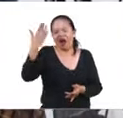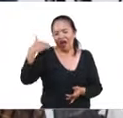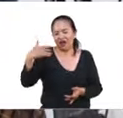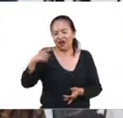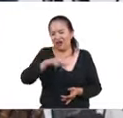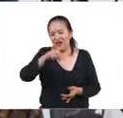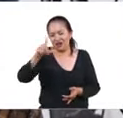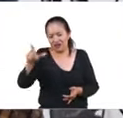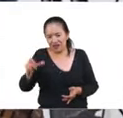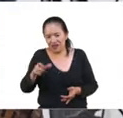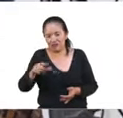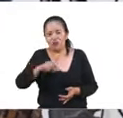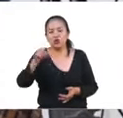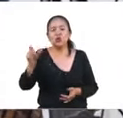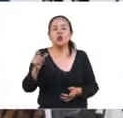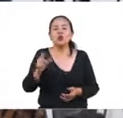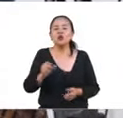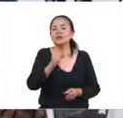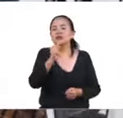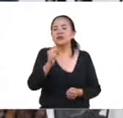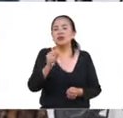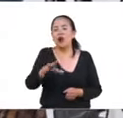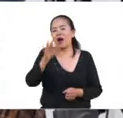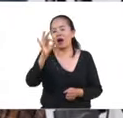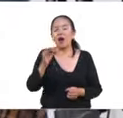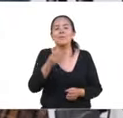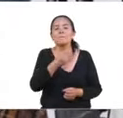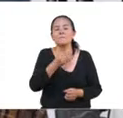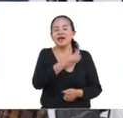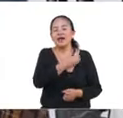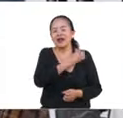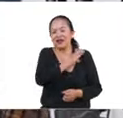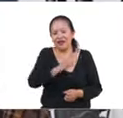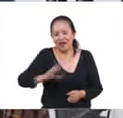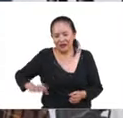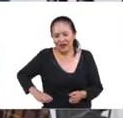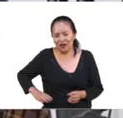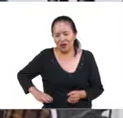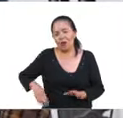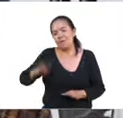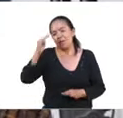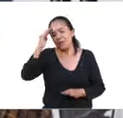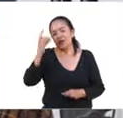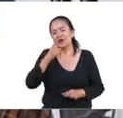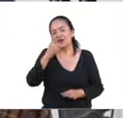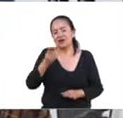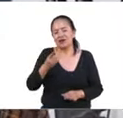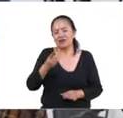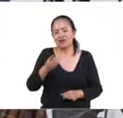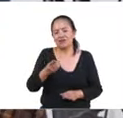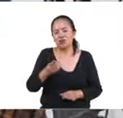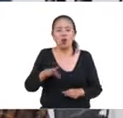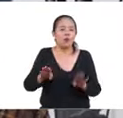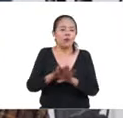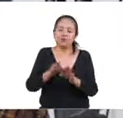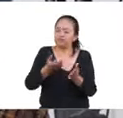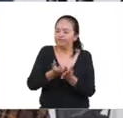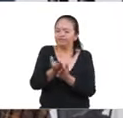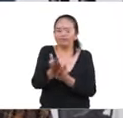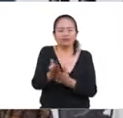encuesta para elegir al candidato. Pues menciona que la lealtad y el trabajo pues será lo más